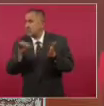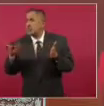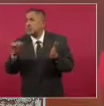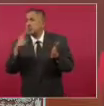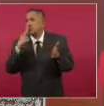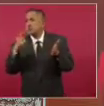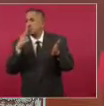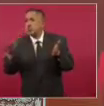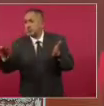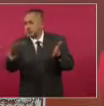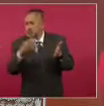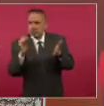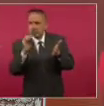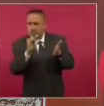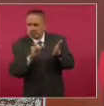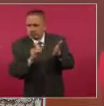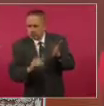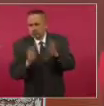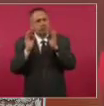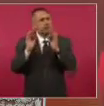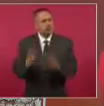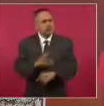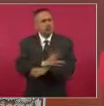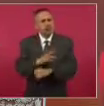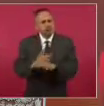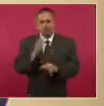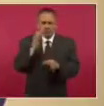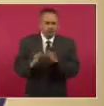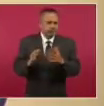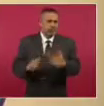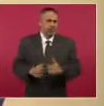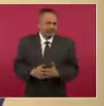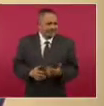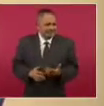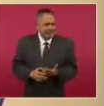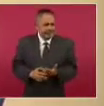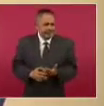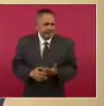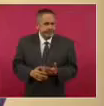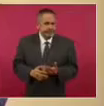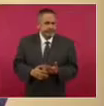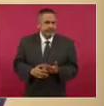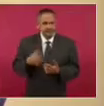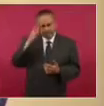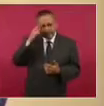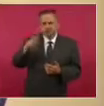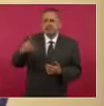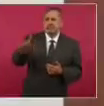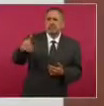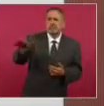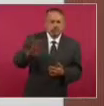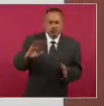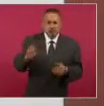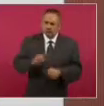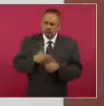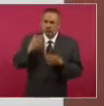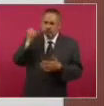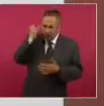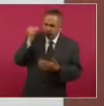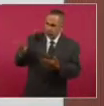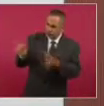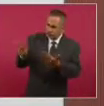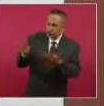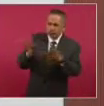nuevo ambiente de verdadera legalidad y justicia, sin que se le impida a nadie manifestarse